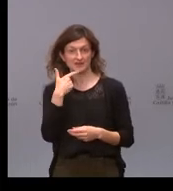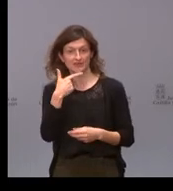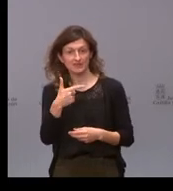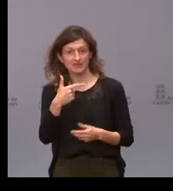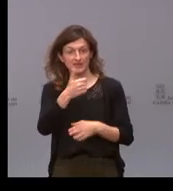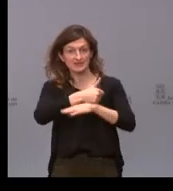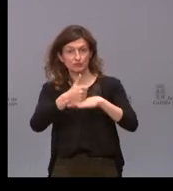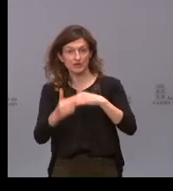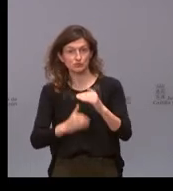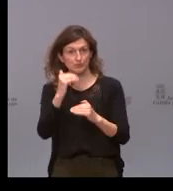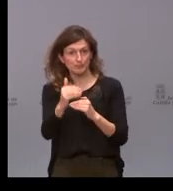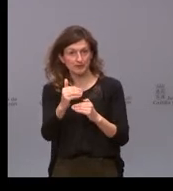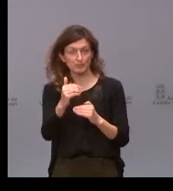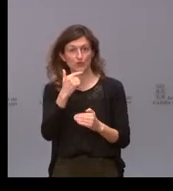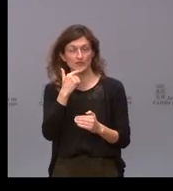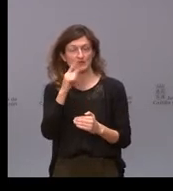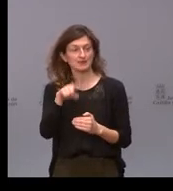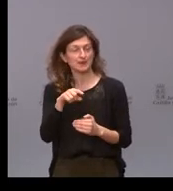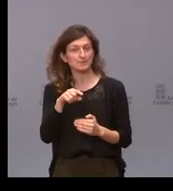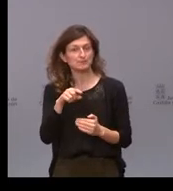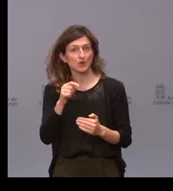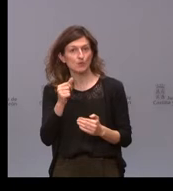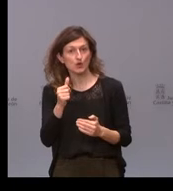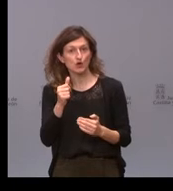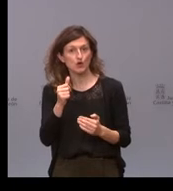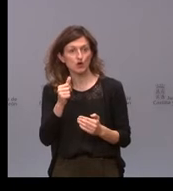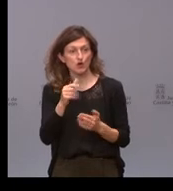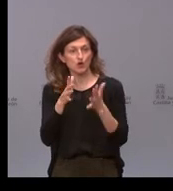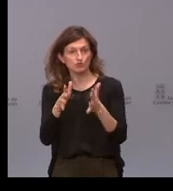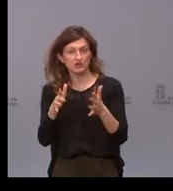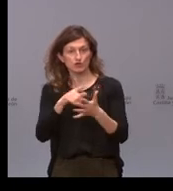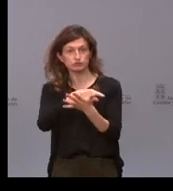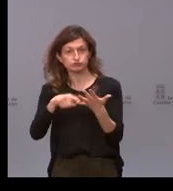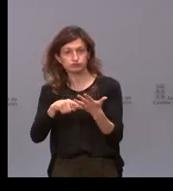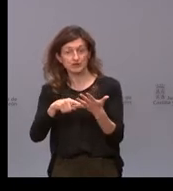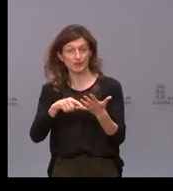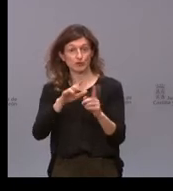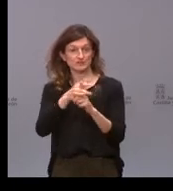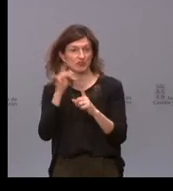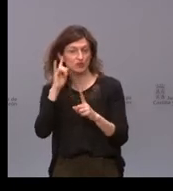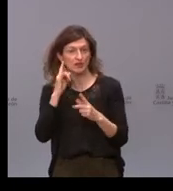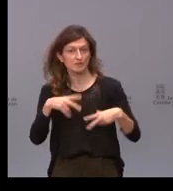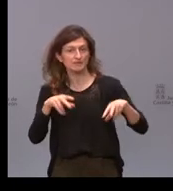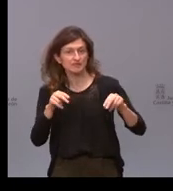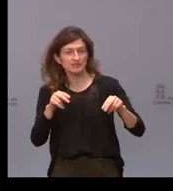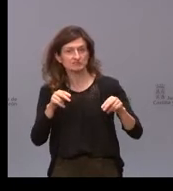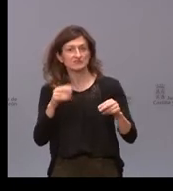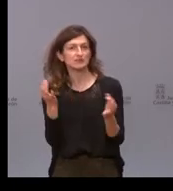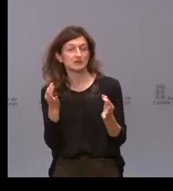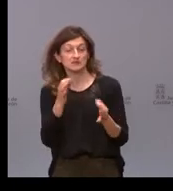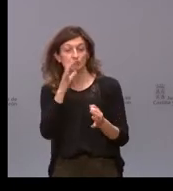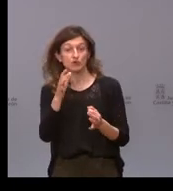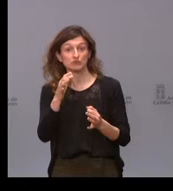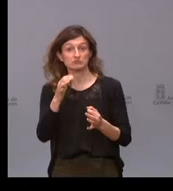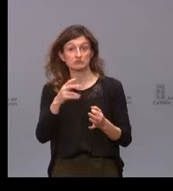tribunal supremo y ese papel que va a jugar el consejo interterritorial cuando decaiga el estado de alarma los juristas parece que no se ponen de acuerdo y si cree